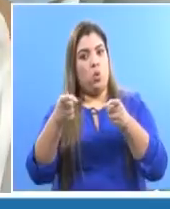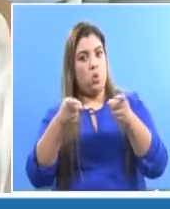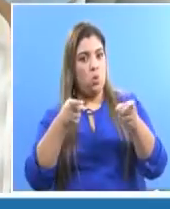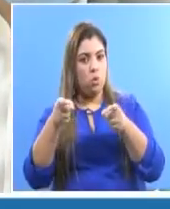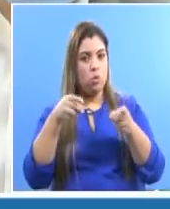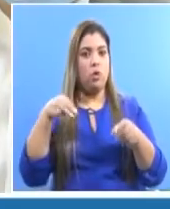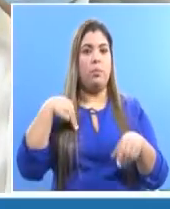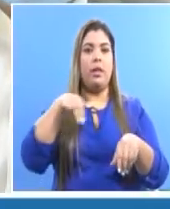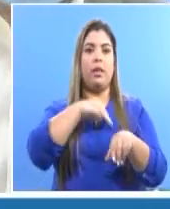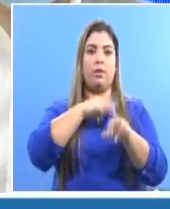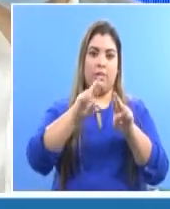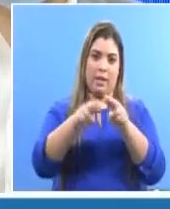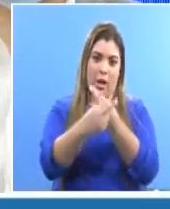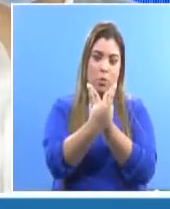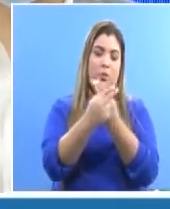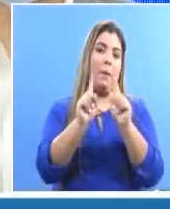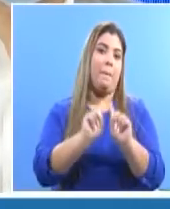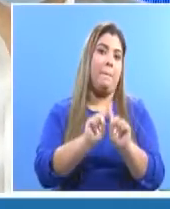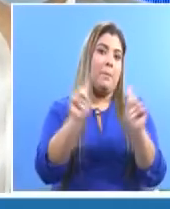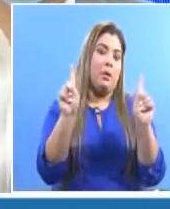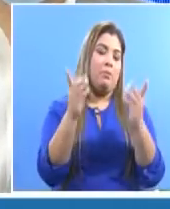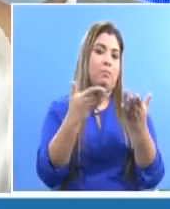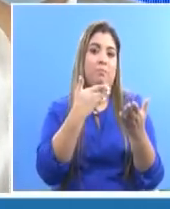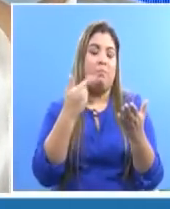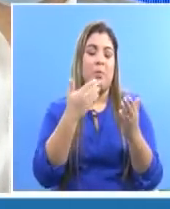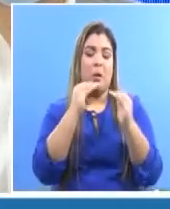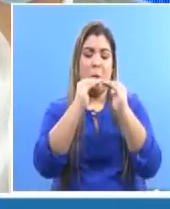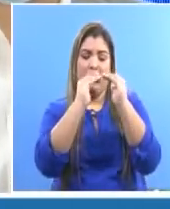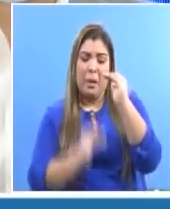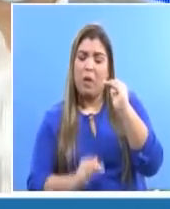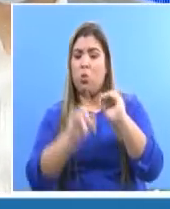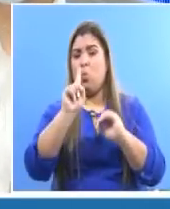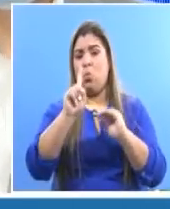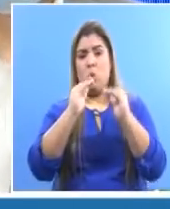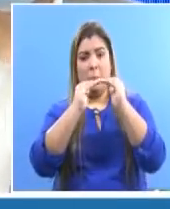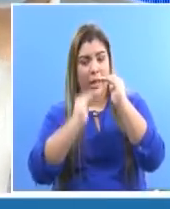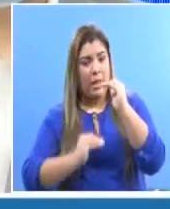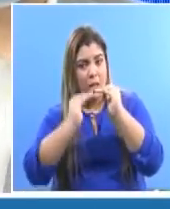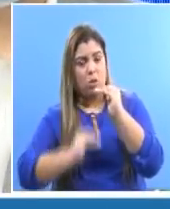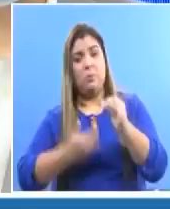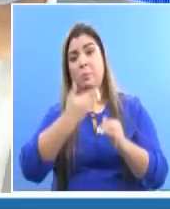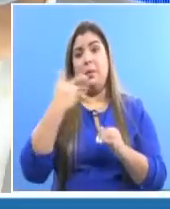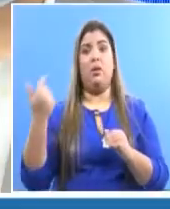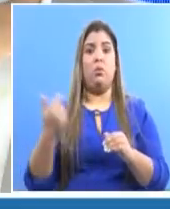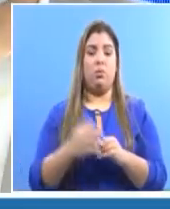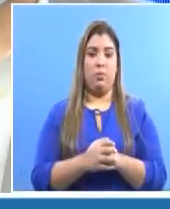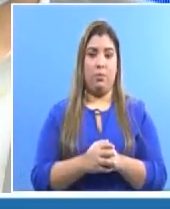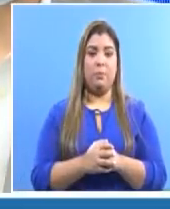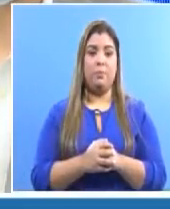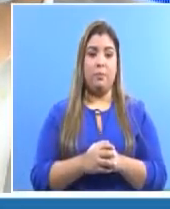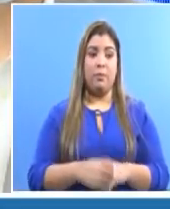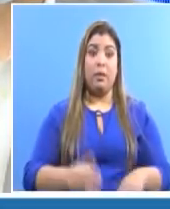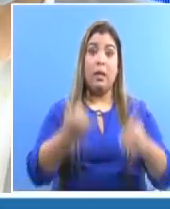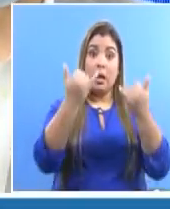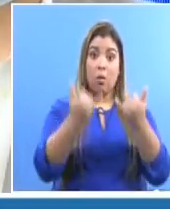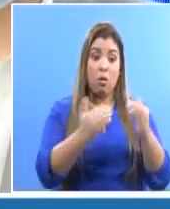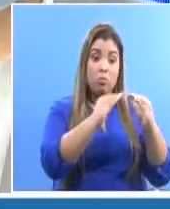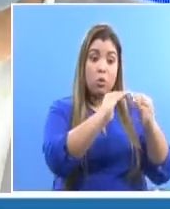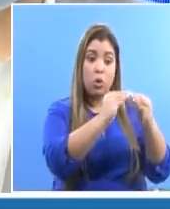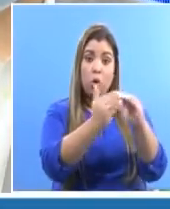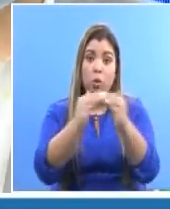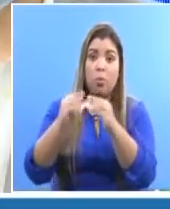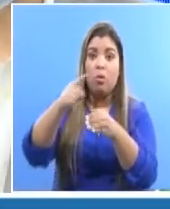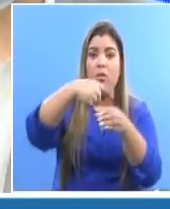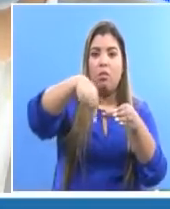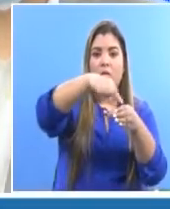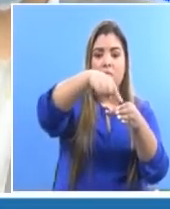e idealmente lo mejor es mantenerlo por debajo de 1. Actualmente, ¿qué es lo que tenemos en los corregimientos? Tenemos